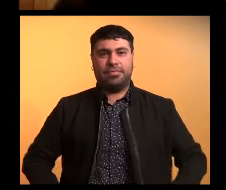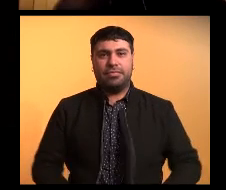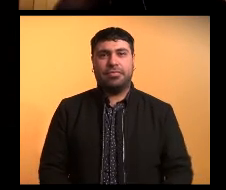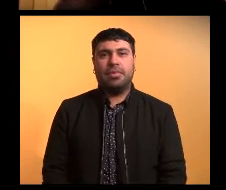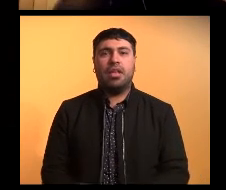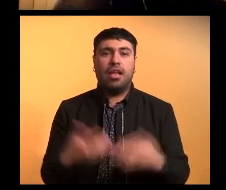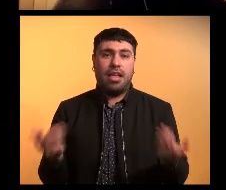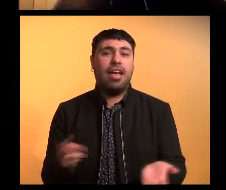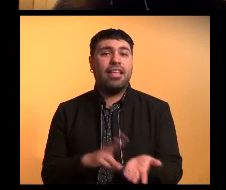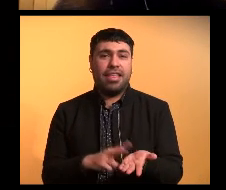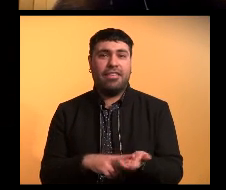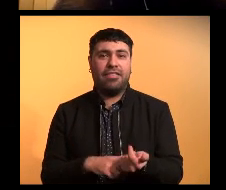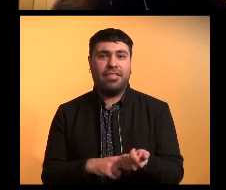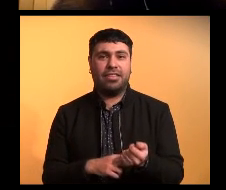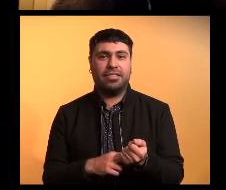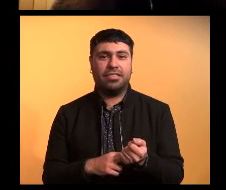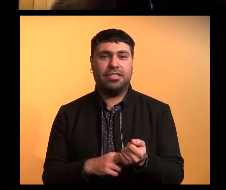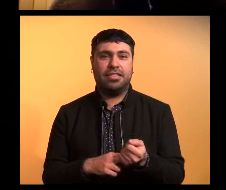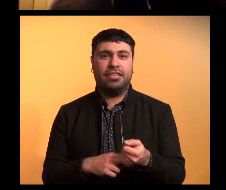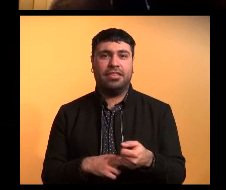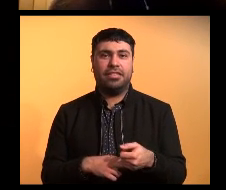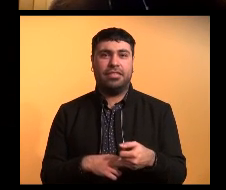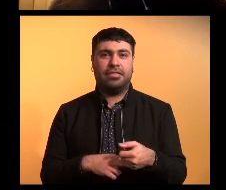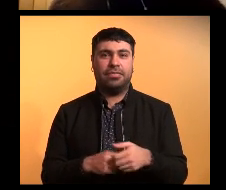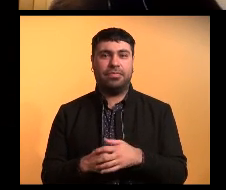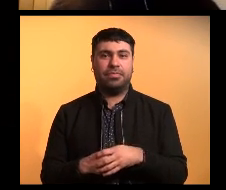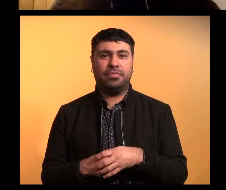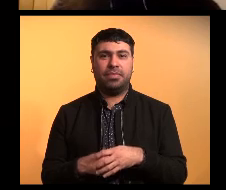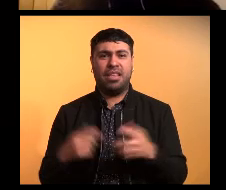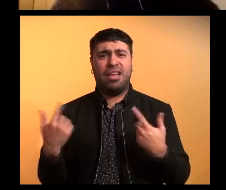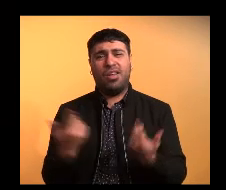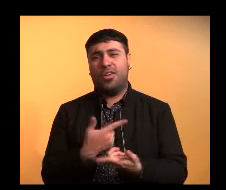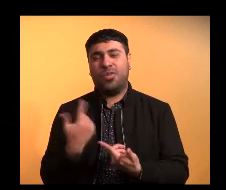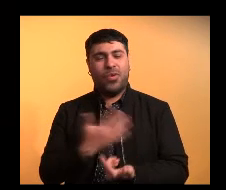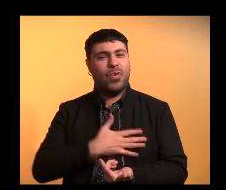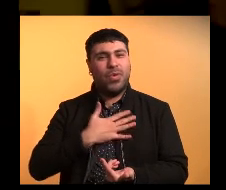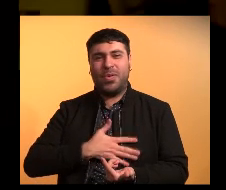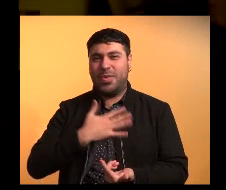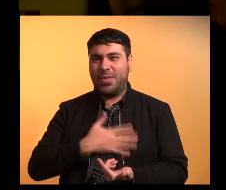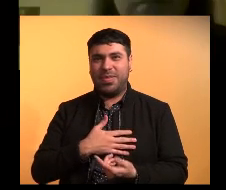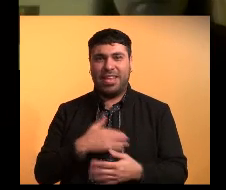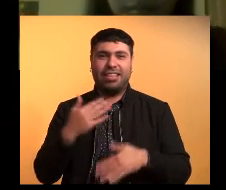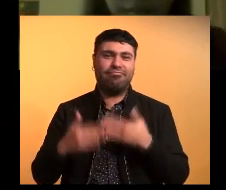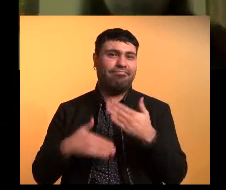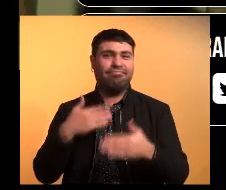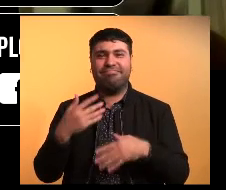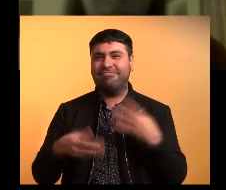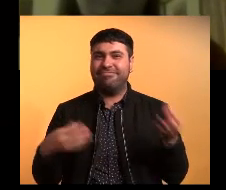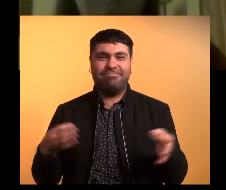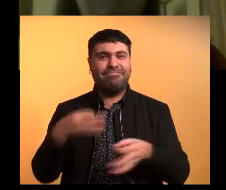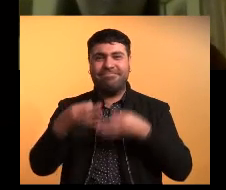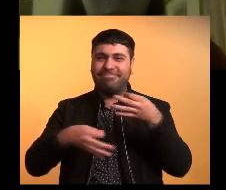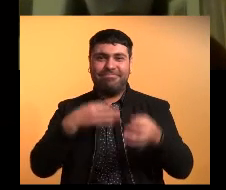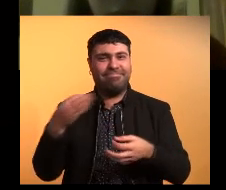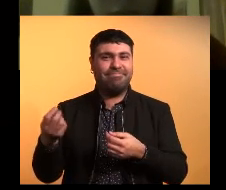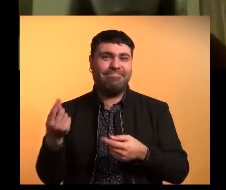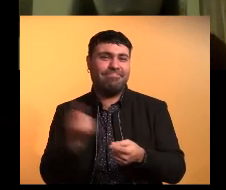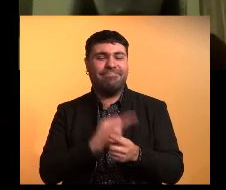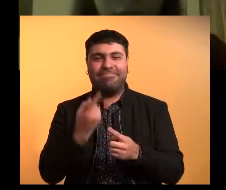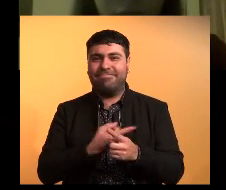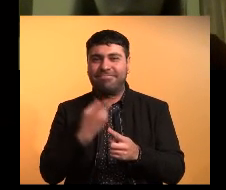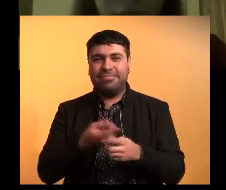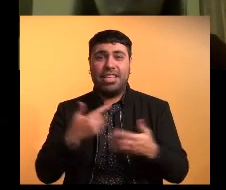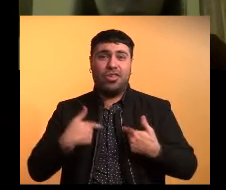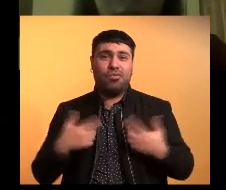la verdad es que nos encantaría seguir conversando contigo, está súper interesante, muy,